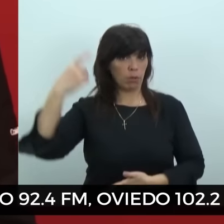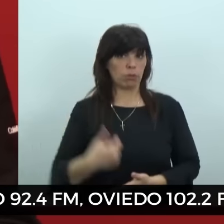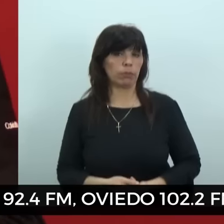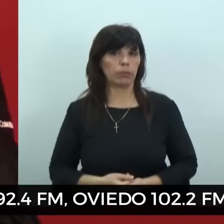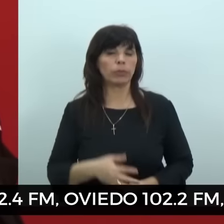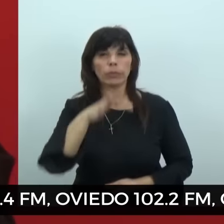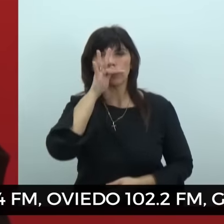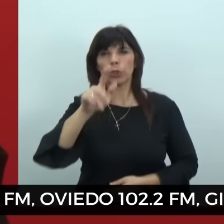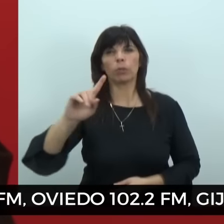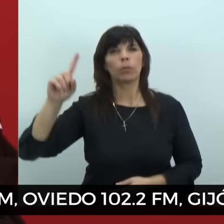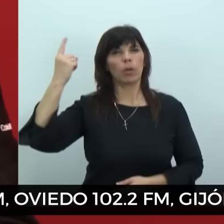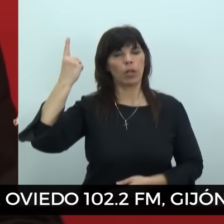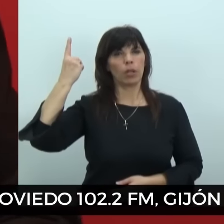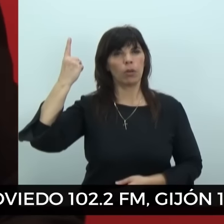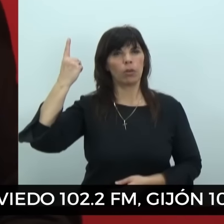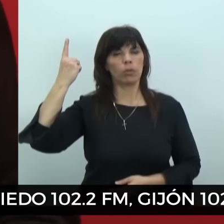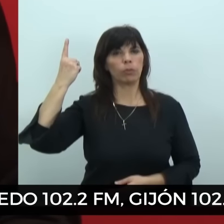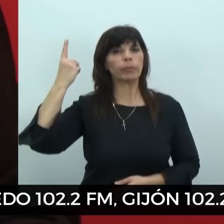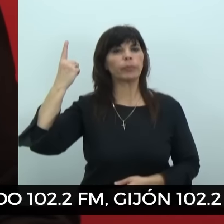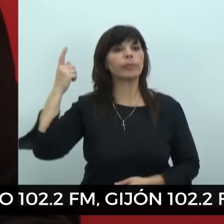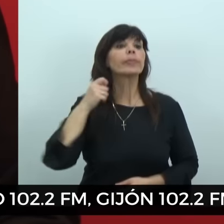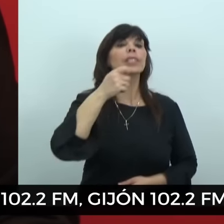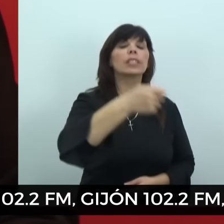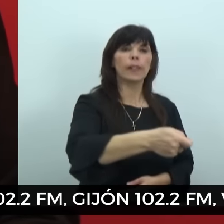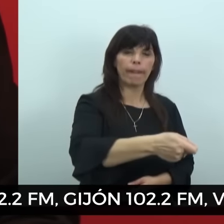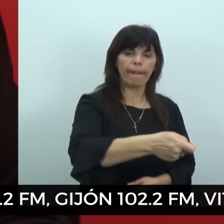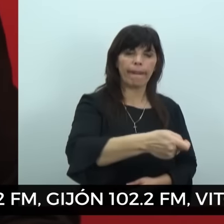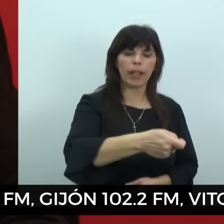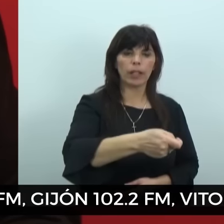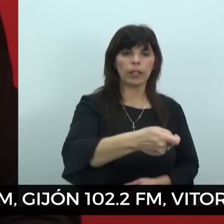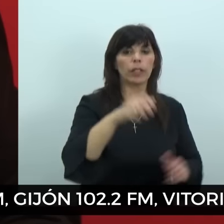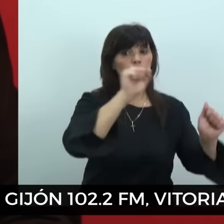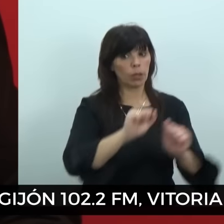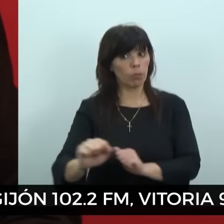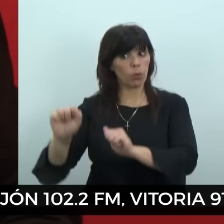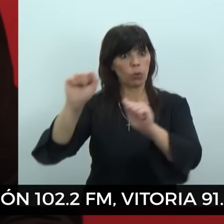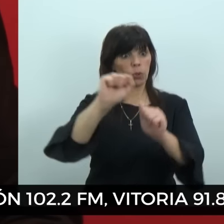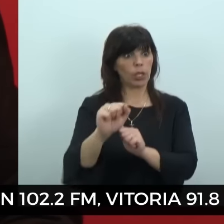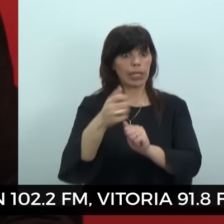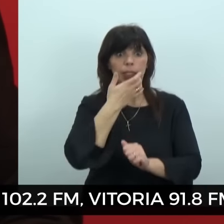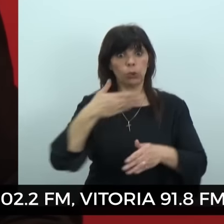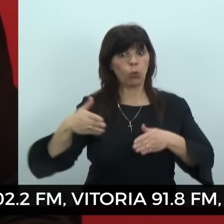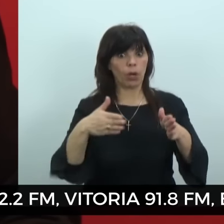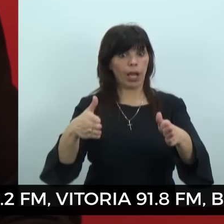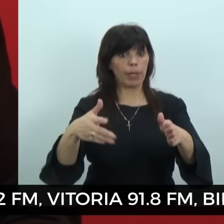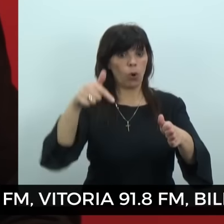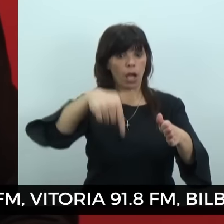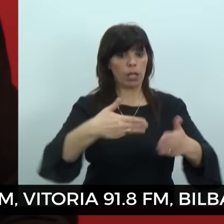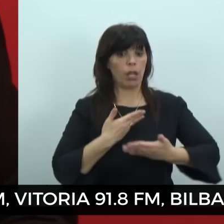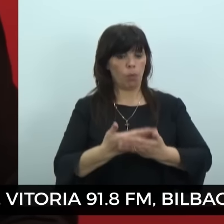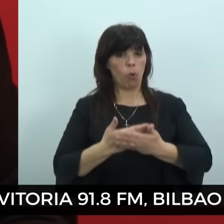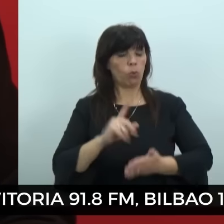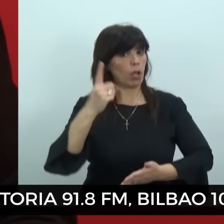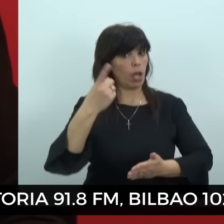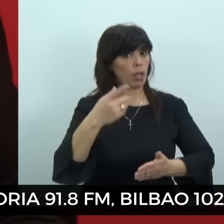Una promesa, cuando Dios te promete algo, te protege de no invertirte en yugo